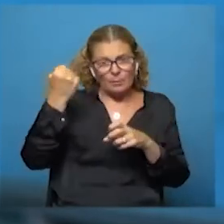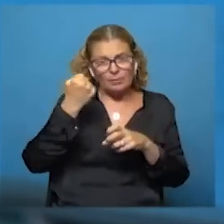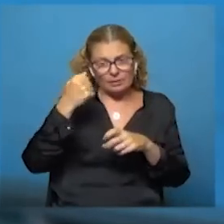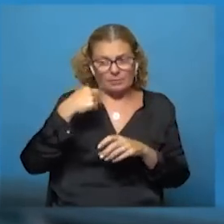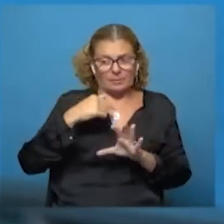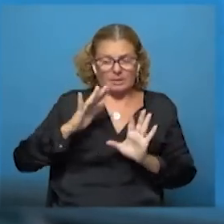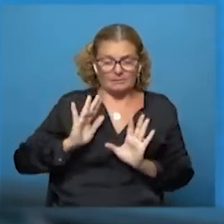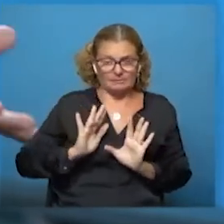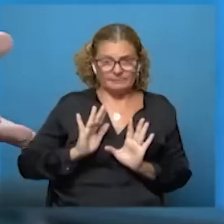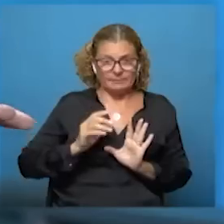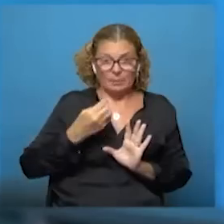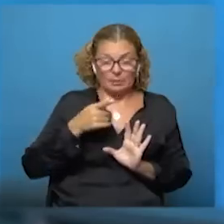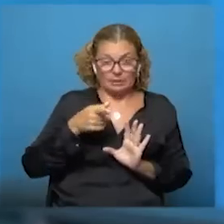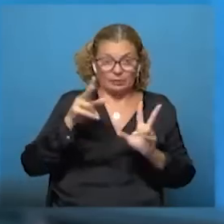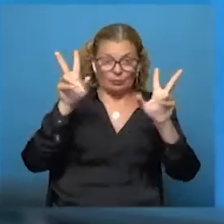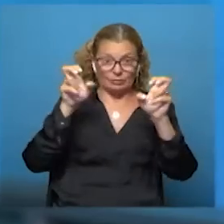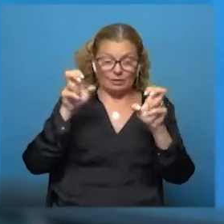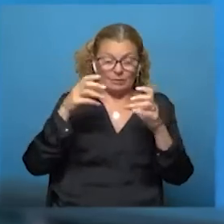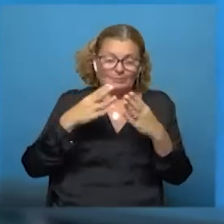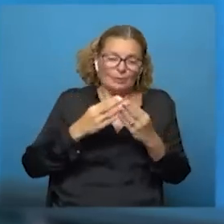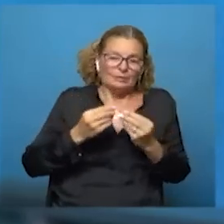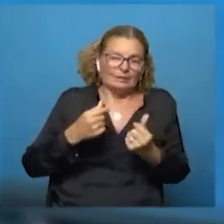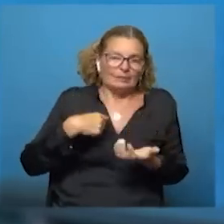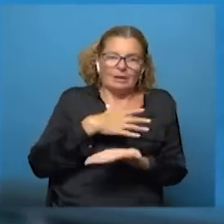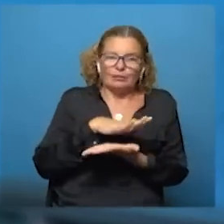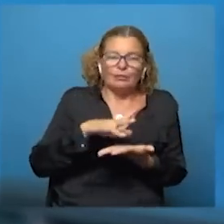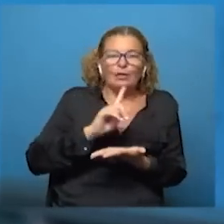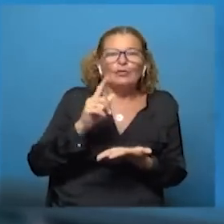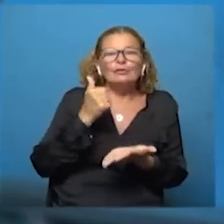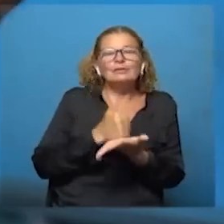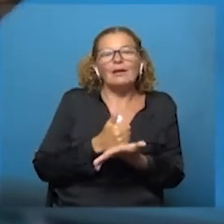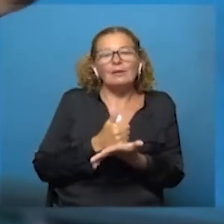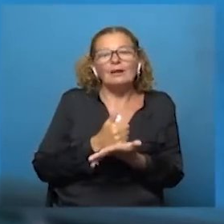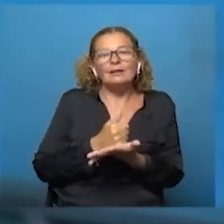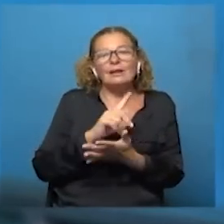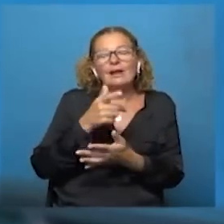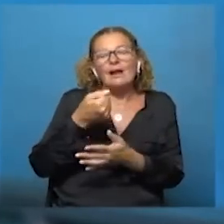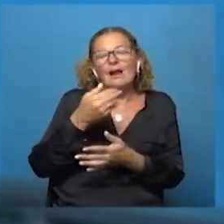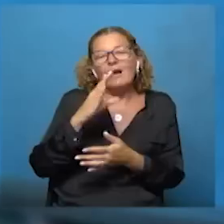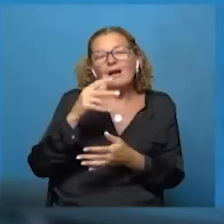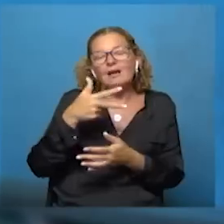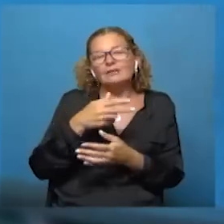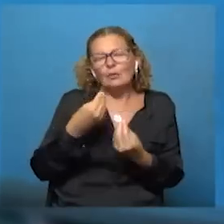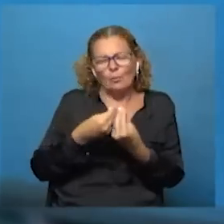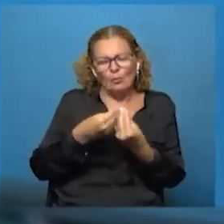mí porque es un tema hipersensible en sociedad y no estaba y sobre el gadge hubo un montón de planteos que tenían que ver